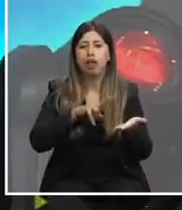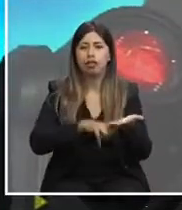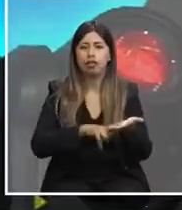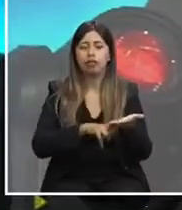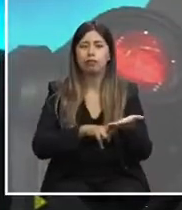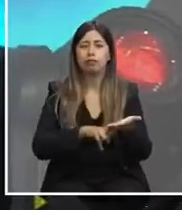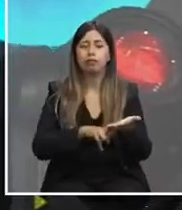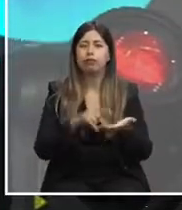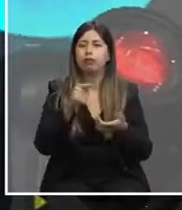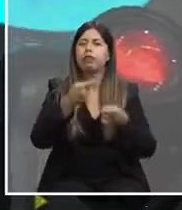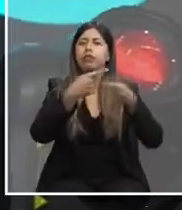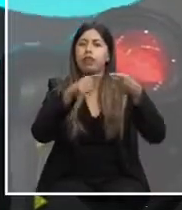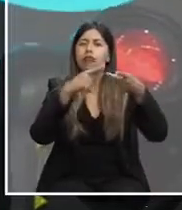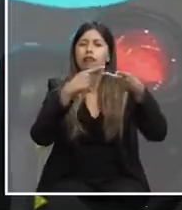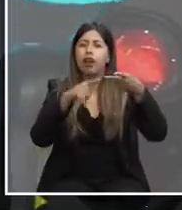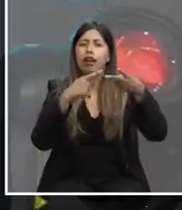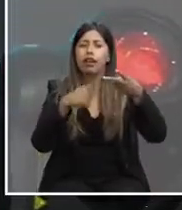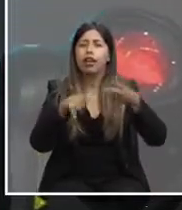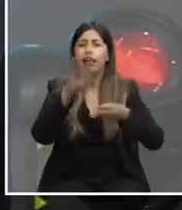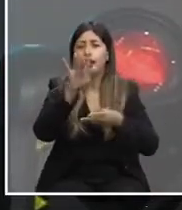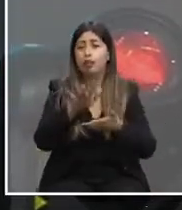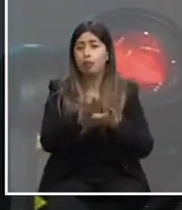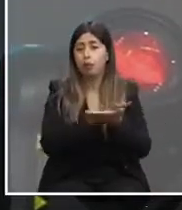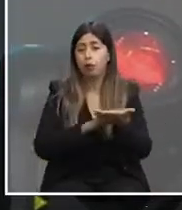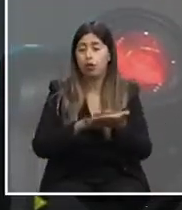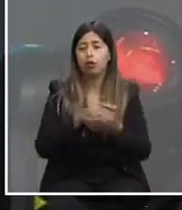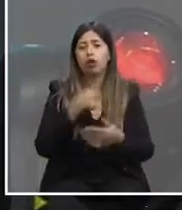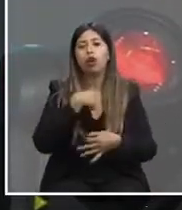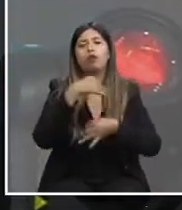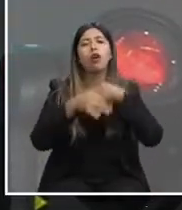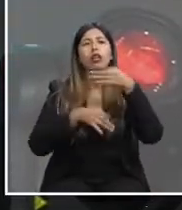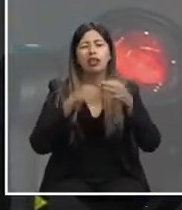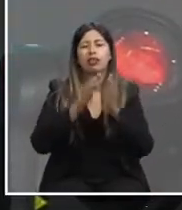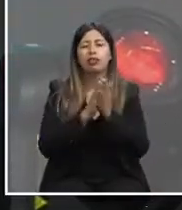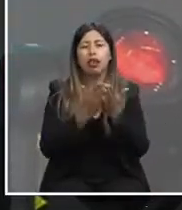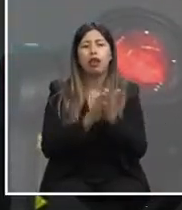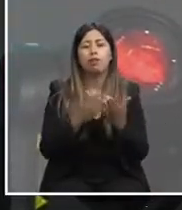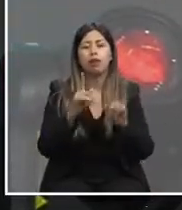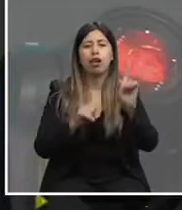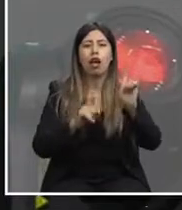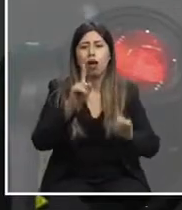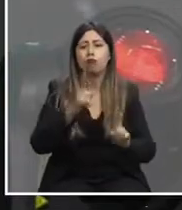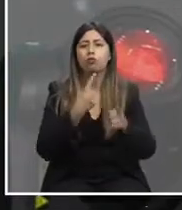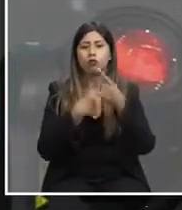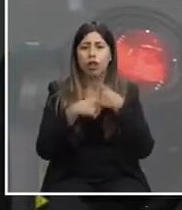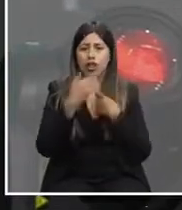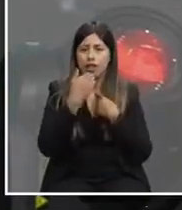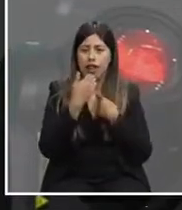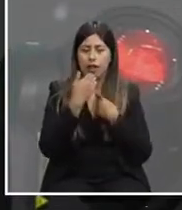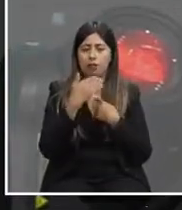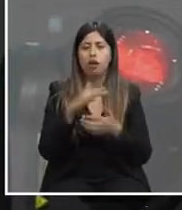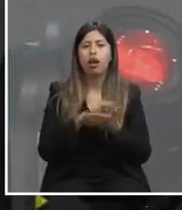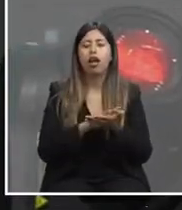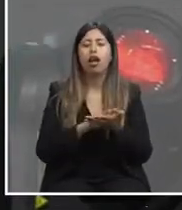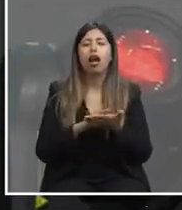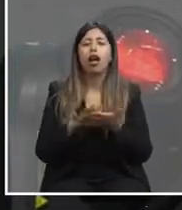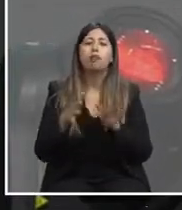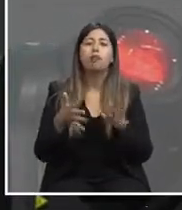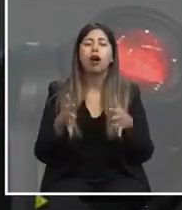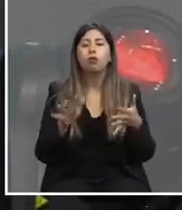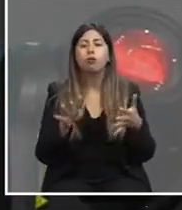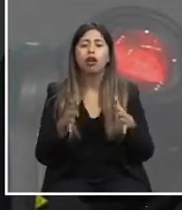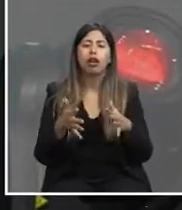distintas características. Por ejemplo, voy a mencionar quizás algunos libros que pueden ser interesantes también. Ahí cerca, más o menos